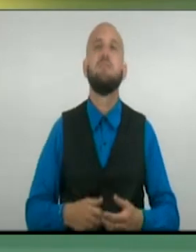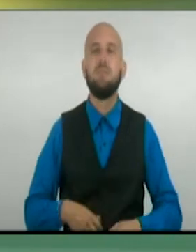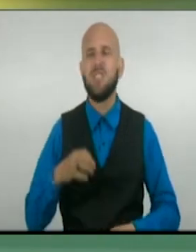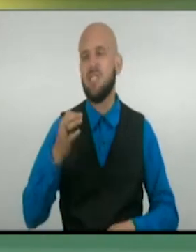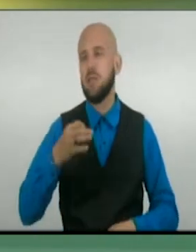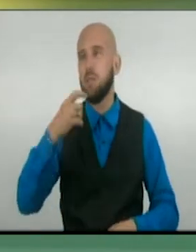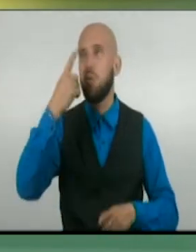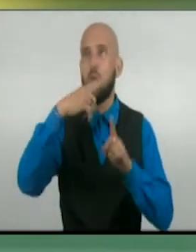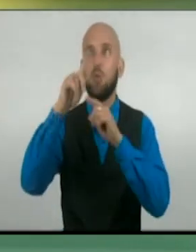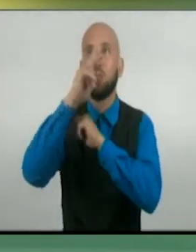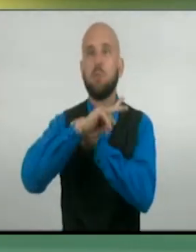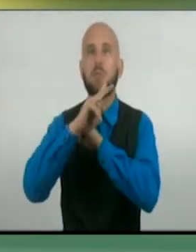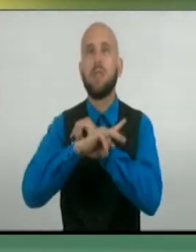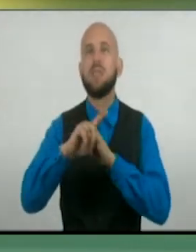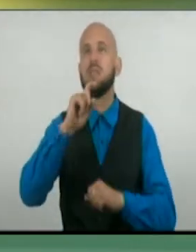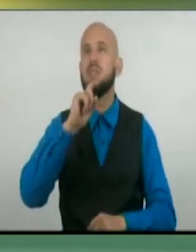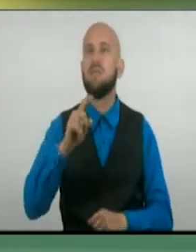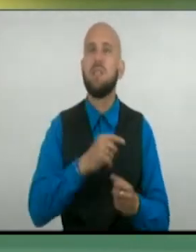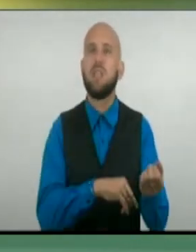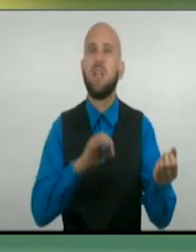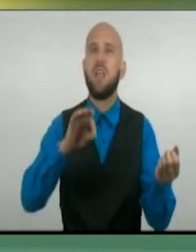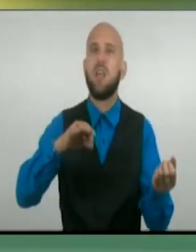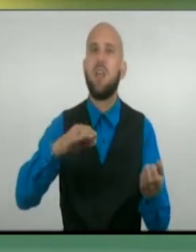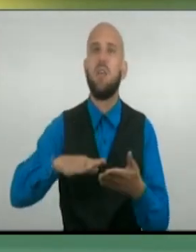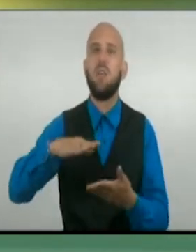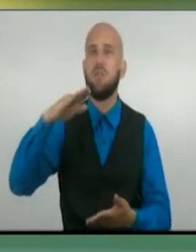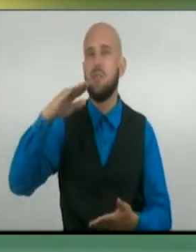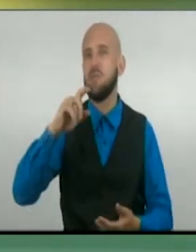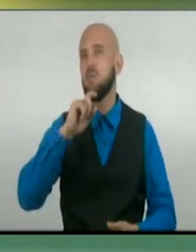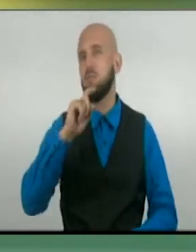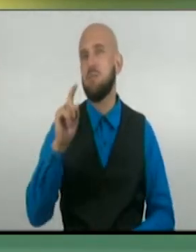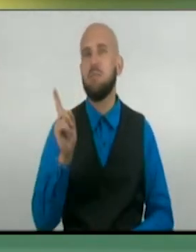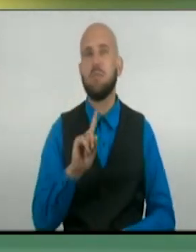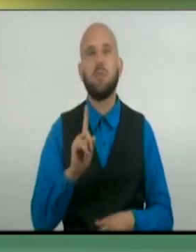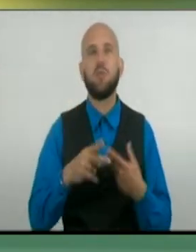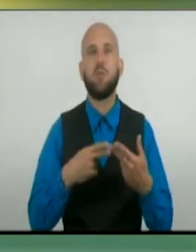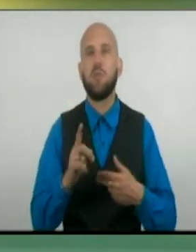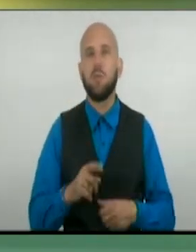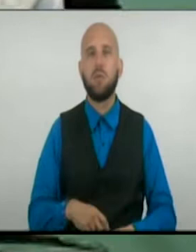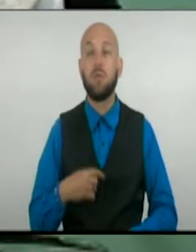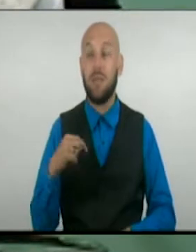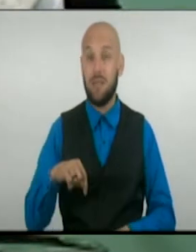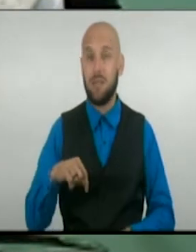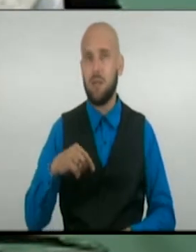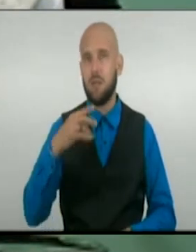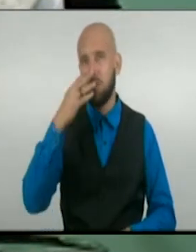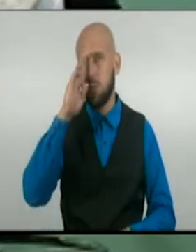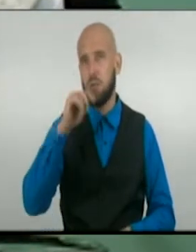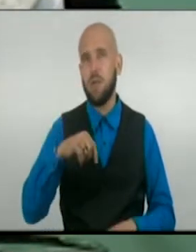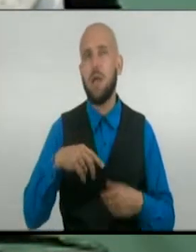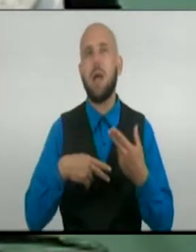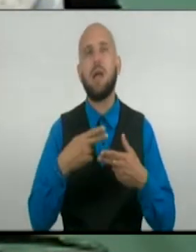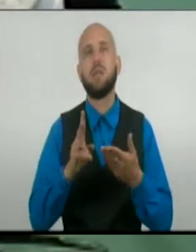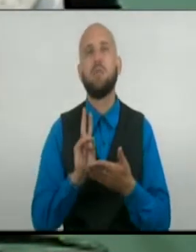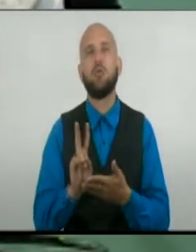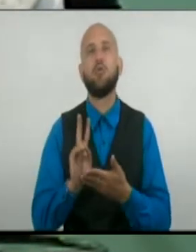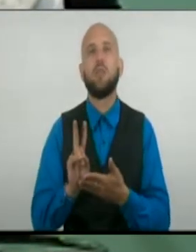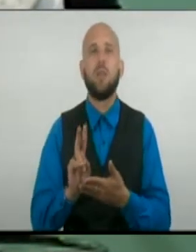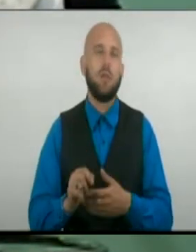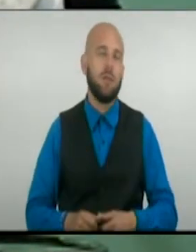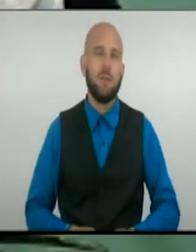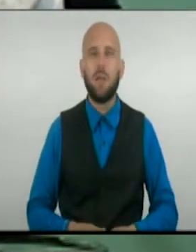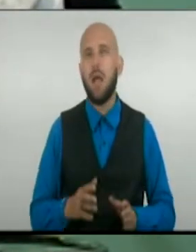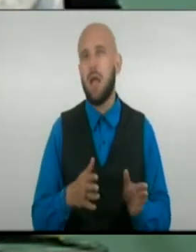donar porque es remunerado nosotros no es voluntario y este año se